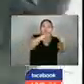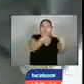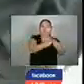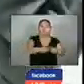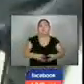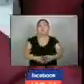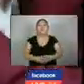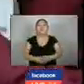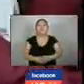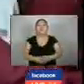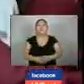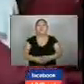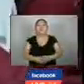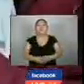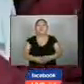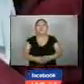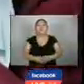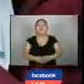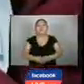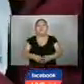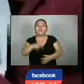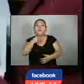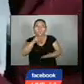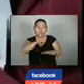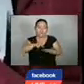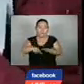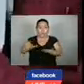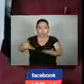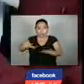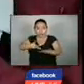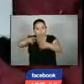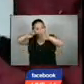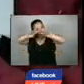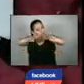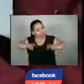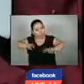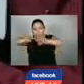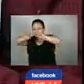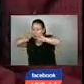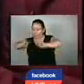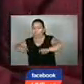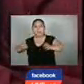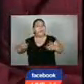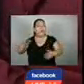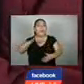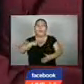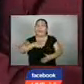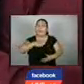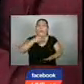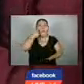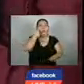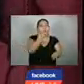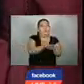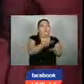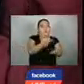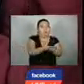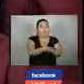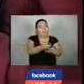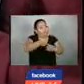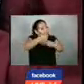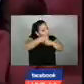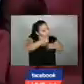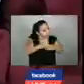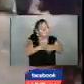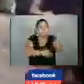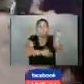En la investigación, como Fiscalía, hemos recolectado diferentes indicios, evidencia de